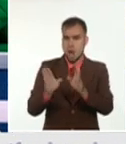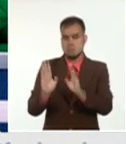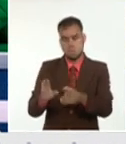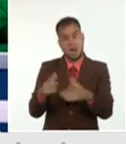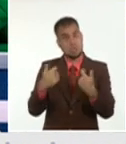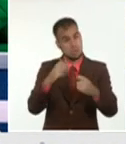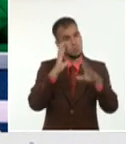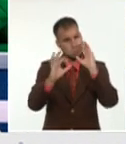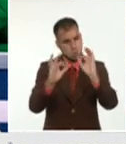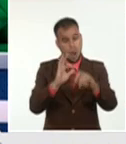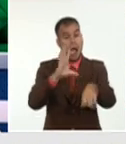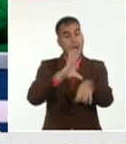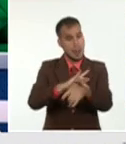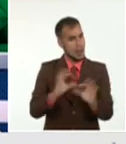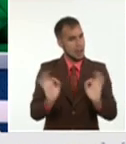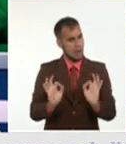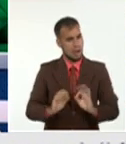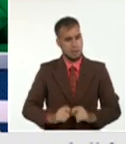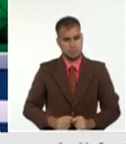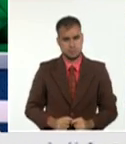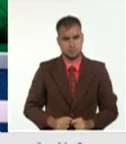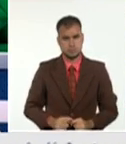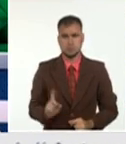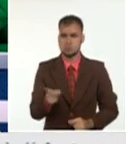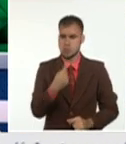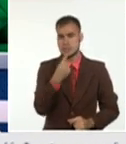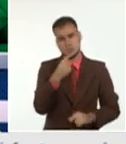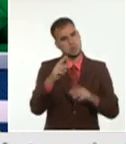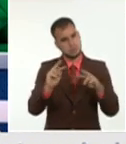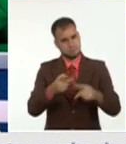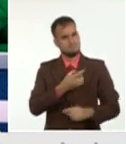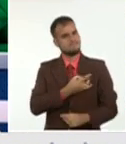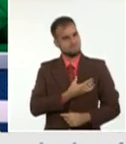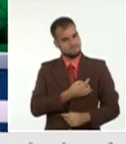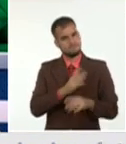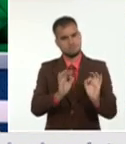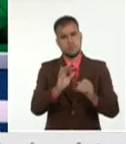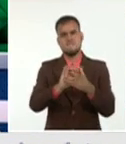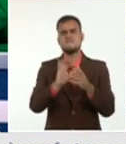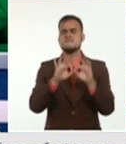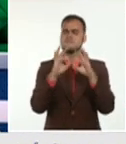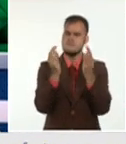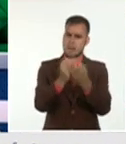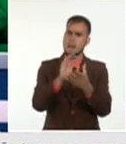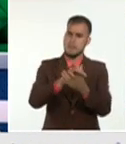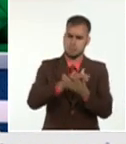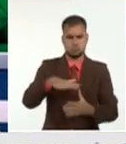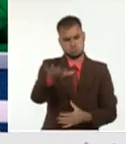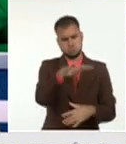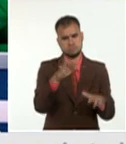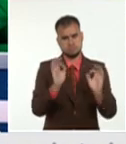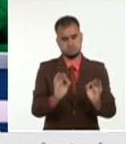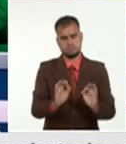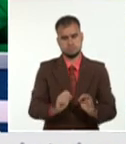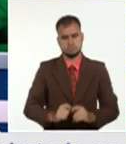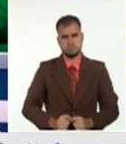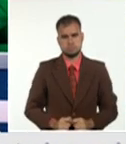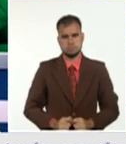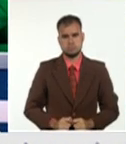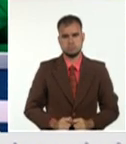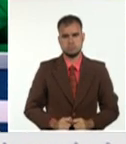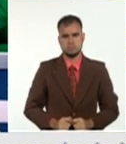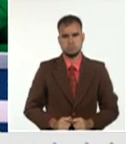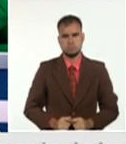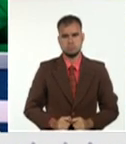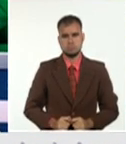enfermedad. Reiteramos y damos nuestras condolencias a sus familiares y a sus amistades, y reitero,